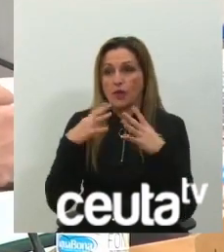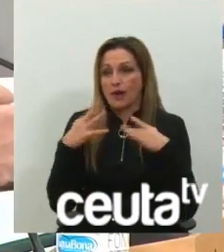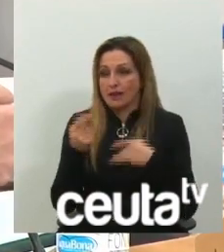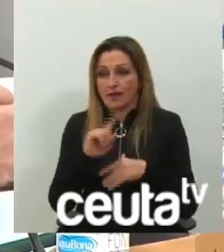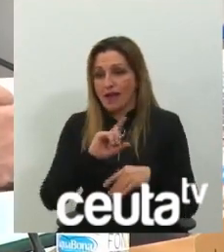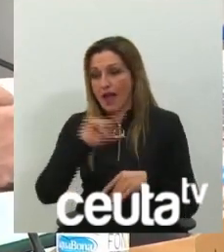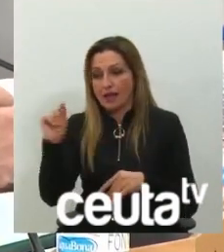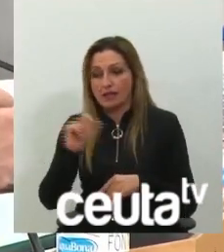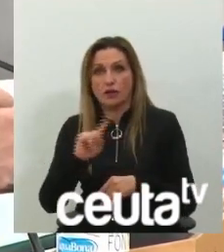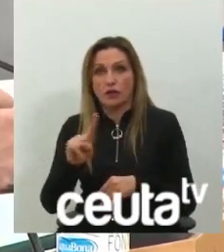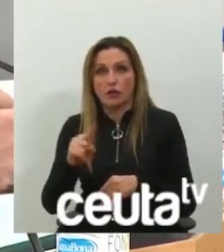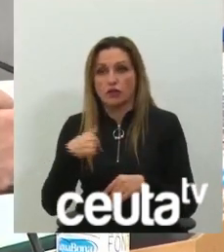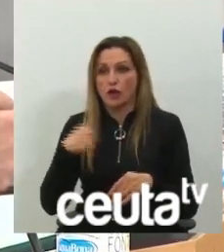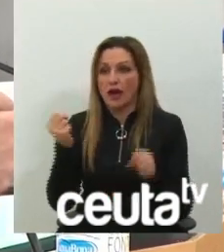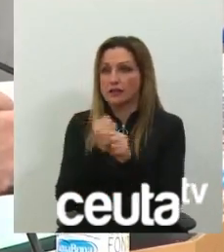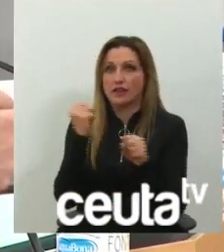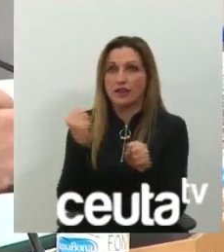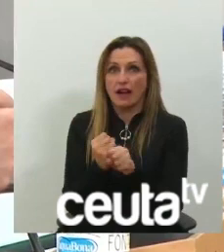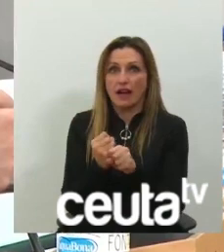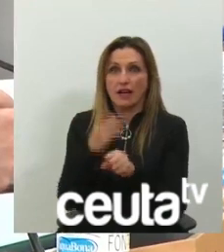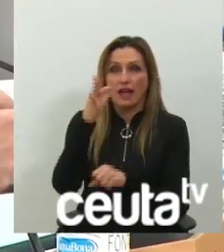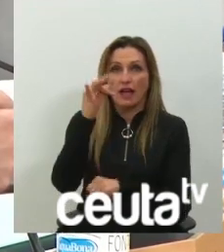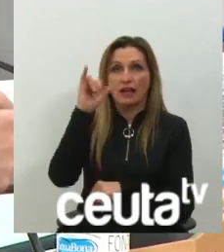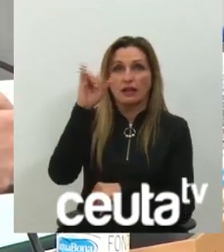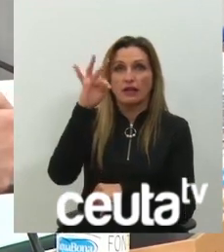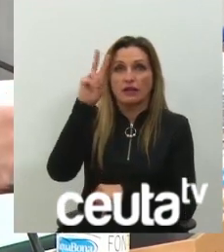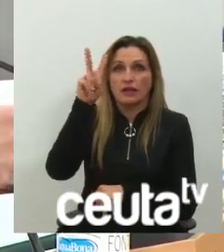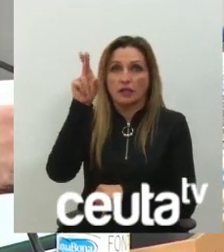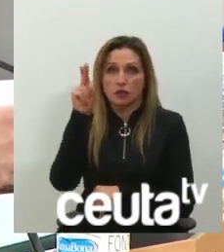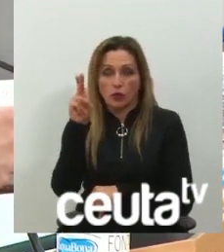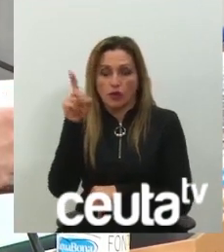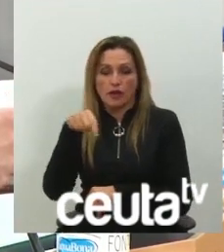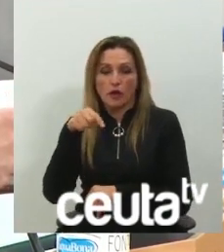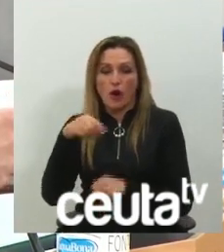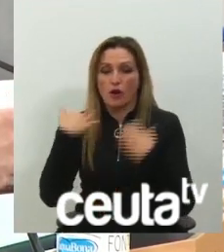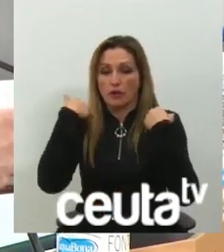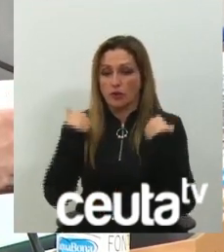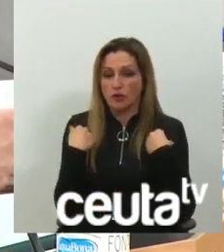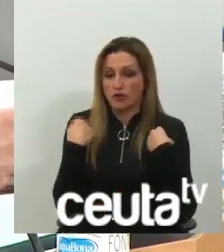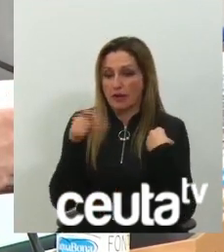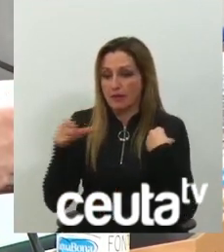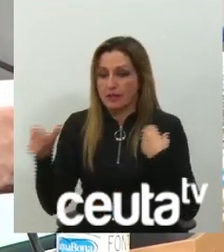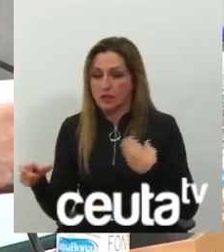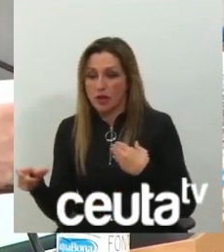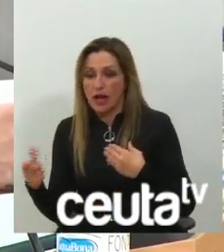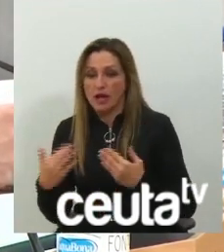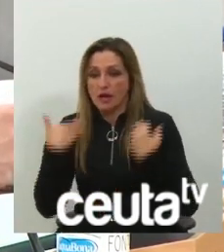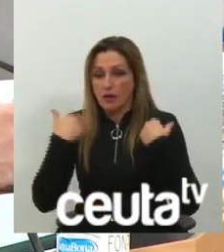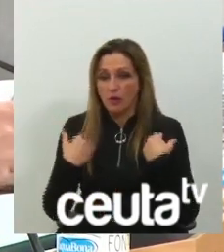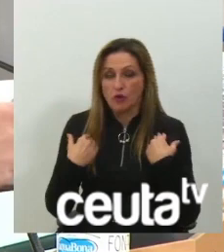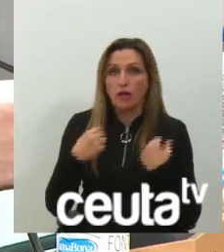en ese caso y de trabajar a fitur voy a trabajar y los los cargos tienen una dieta de 180 euros